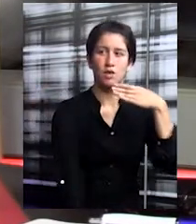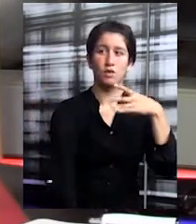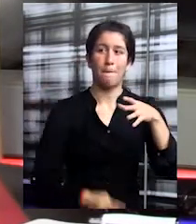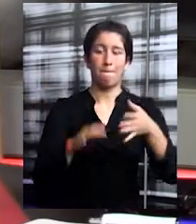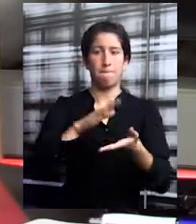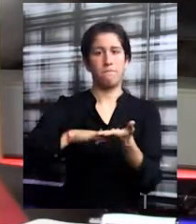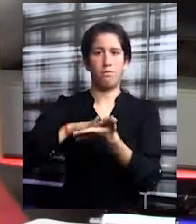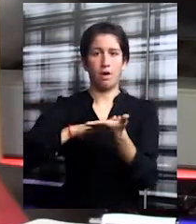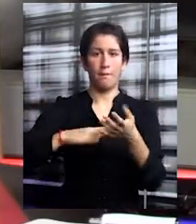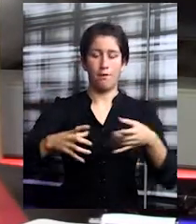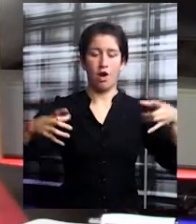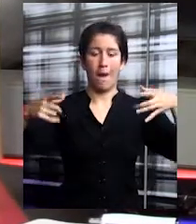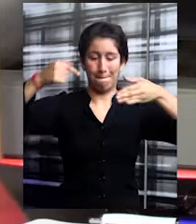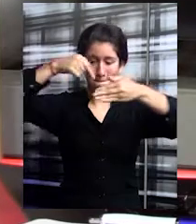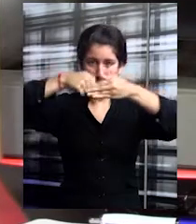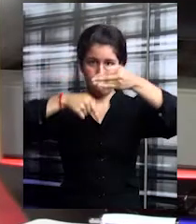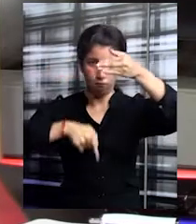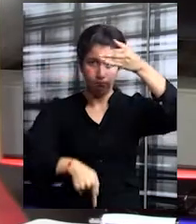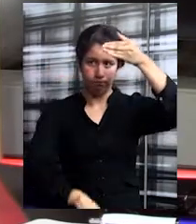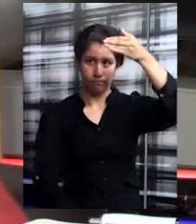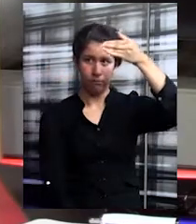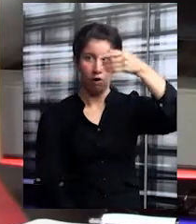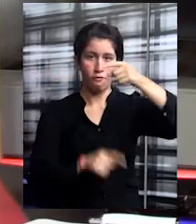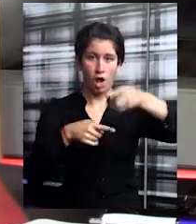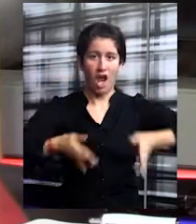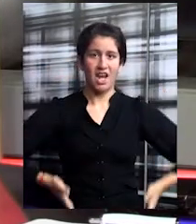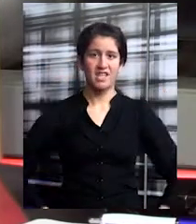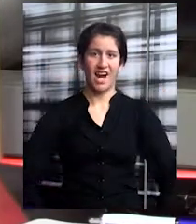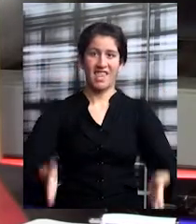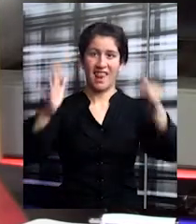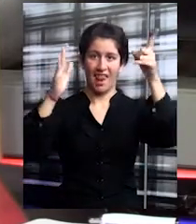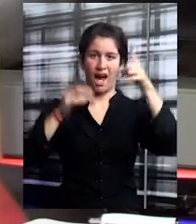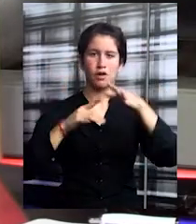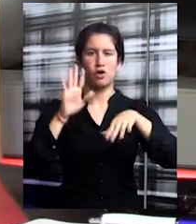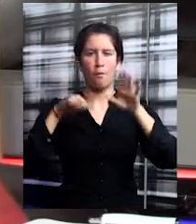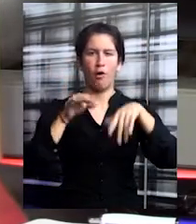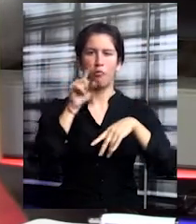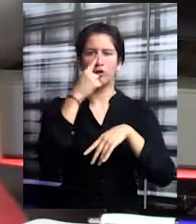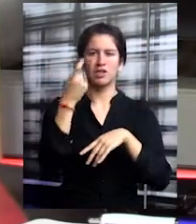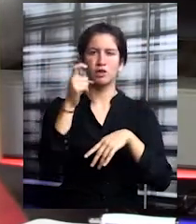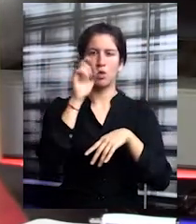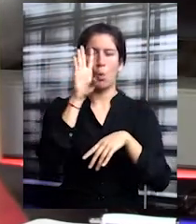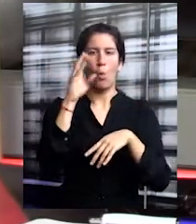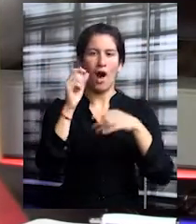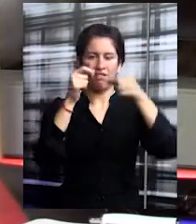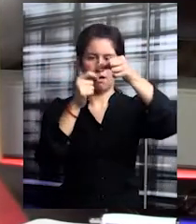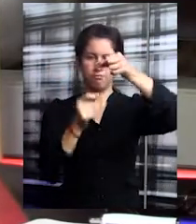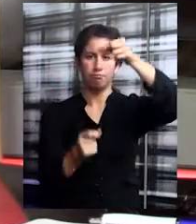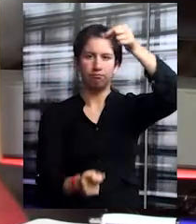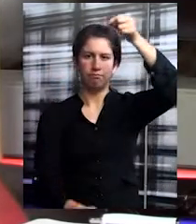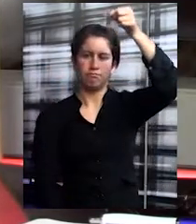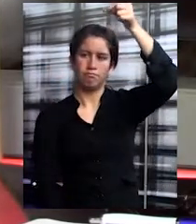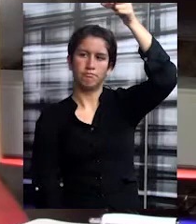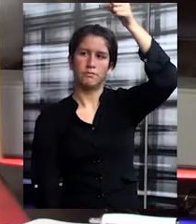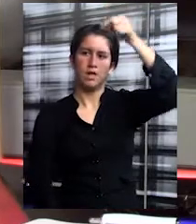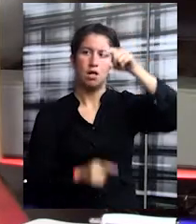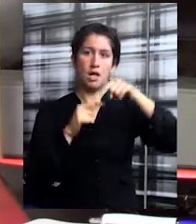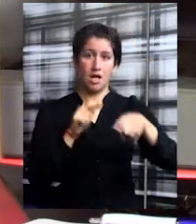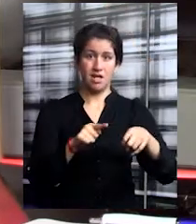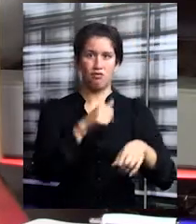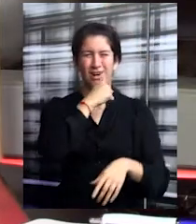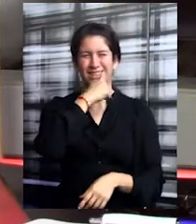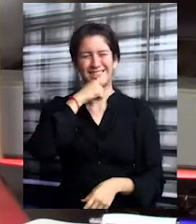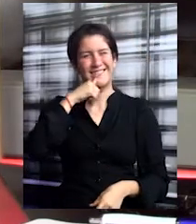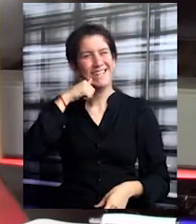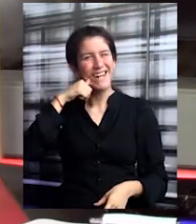ejemplo, la profundidad, allá en Calle Larga se encuentra agua a 140 metros. Y entonces se están secando, en Calle Larga la mitad